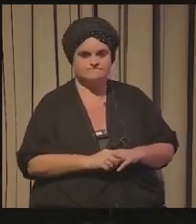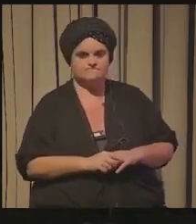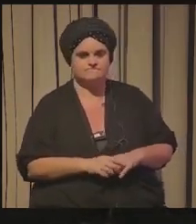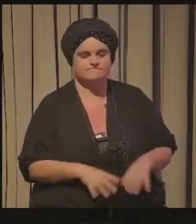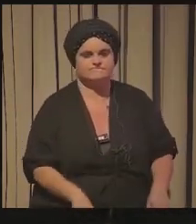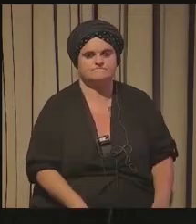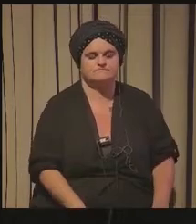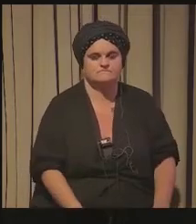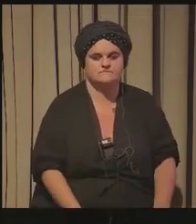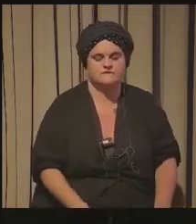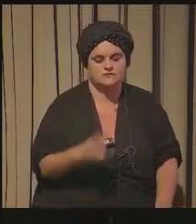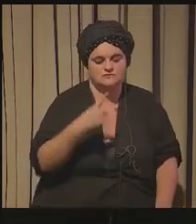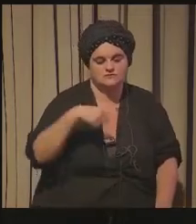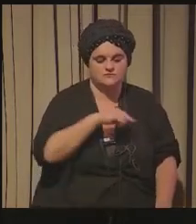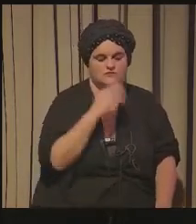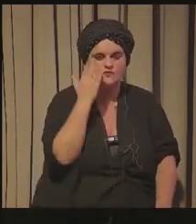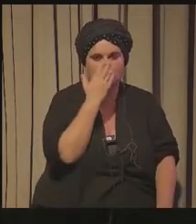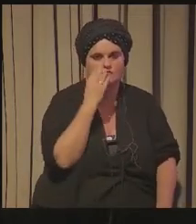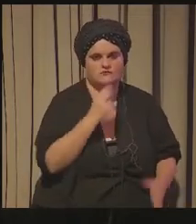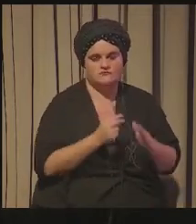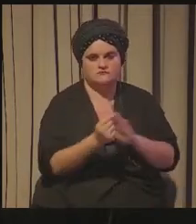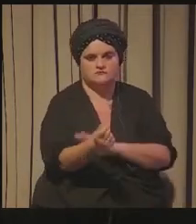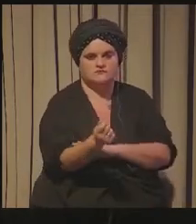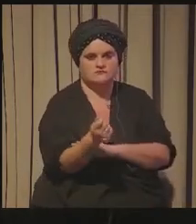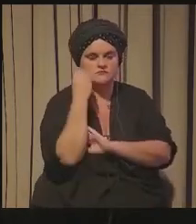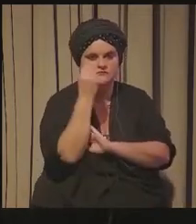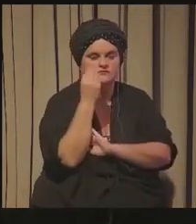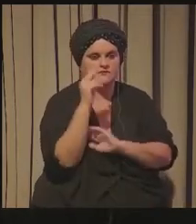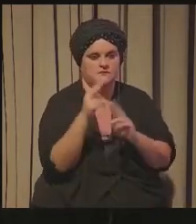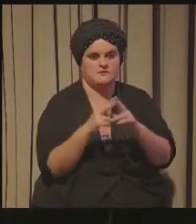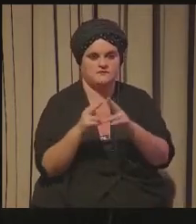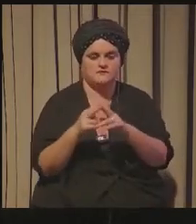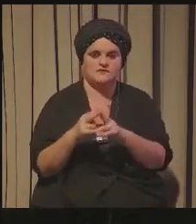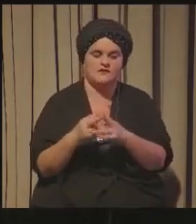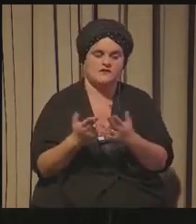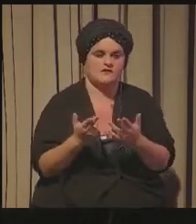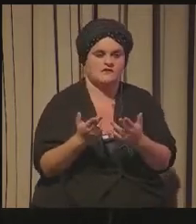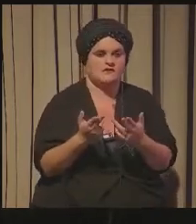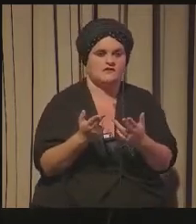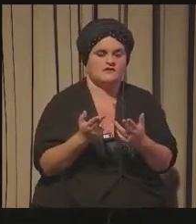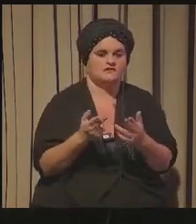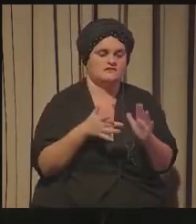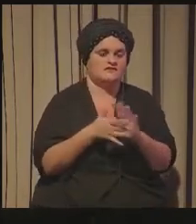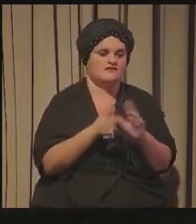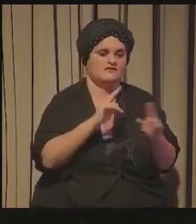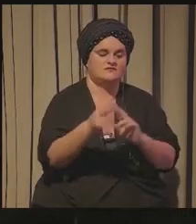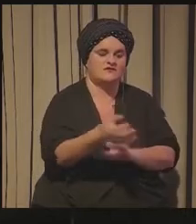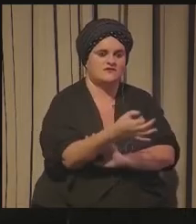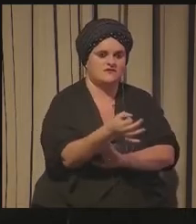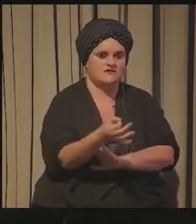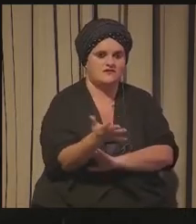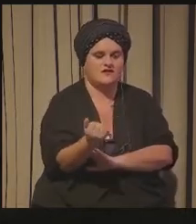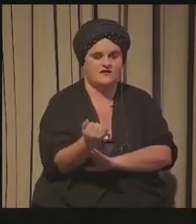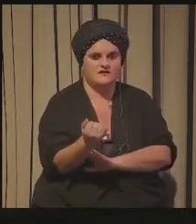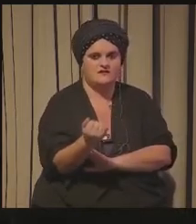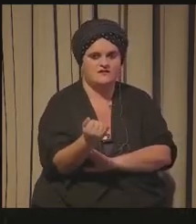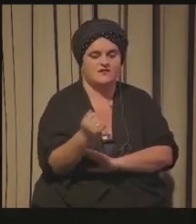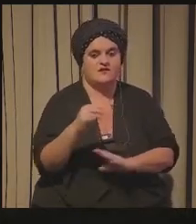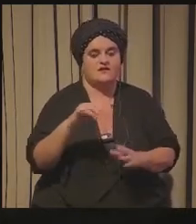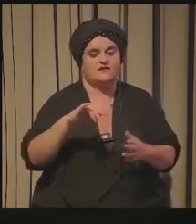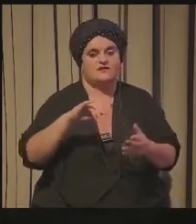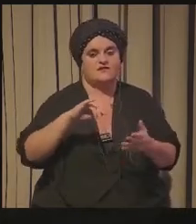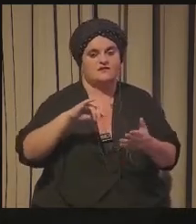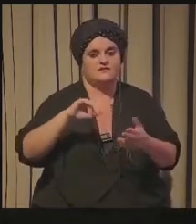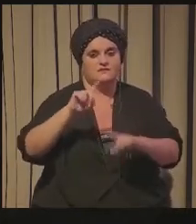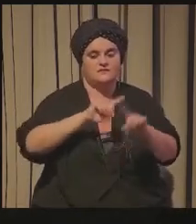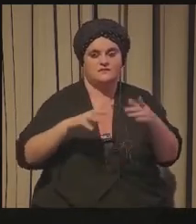entonces salimos del colegio pensando que todas las preguntas tienen una respuesta correcta y que todos los problemas tienen una solución